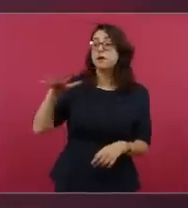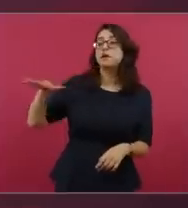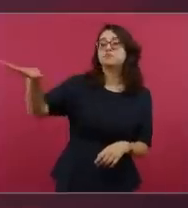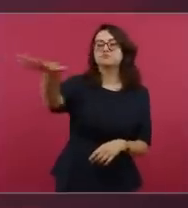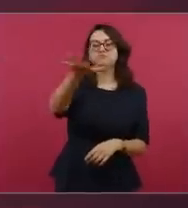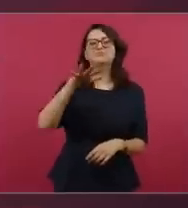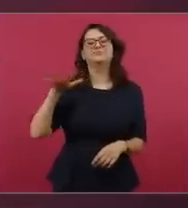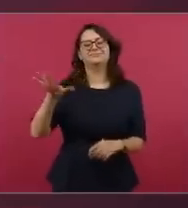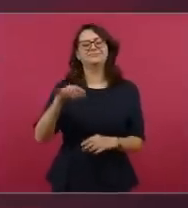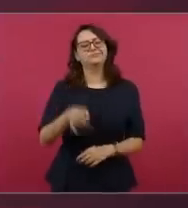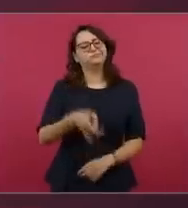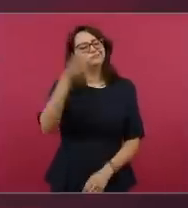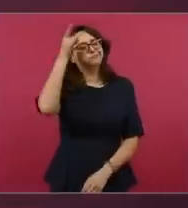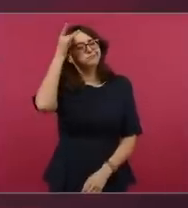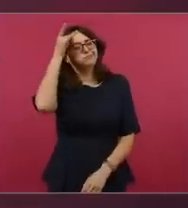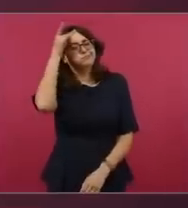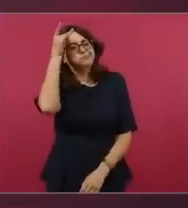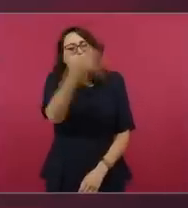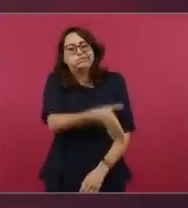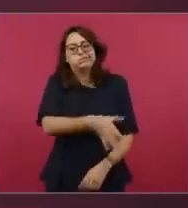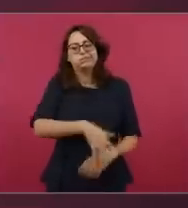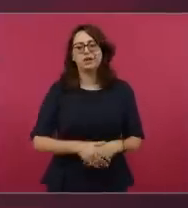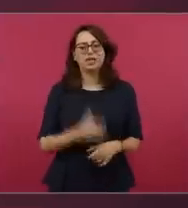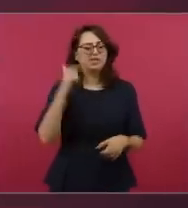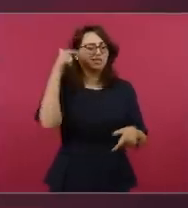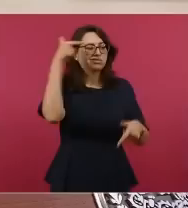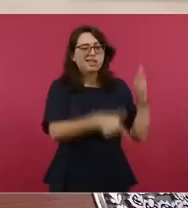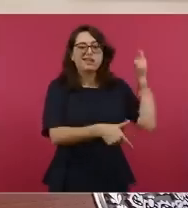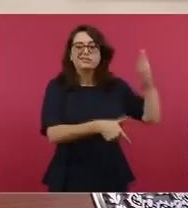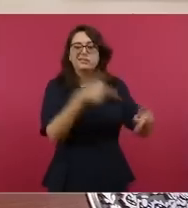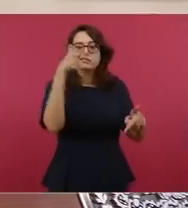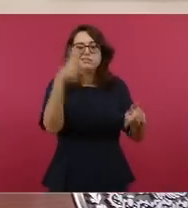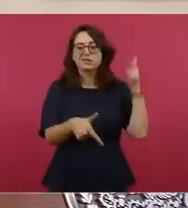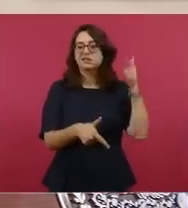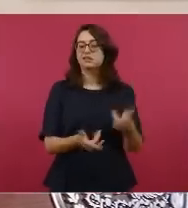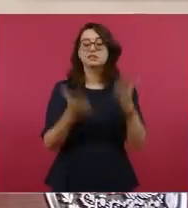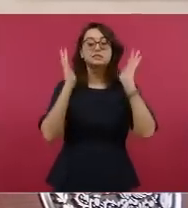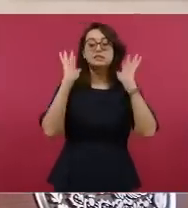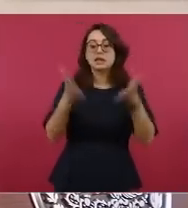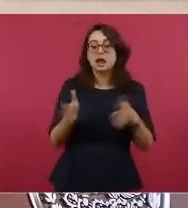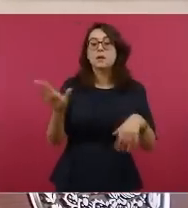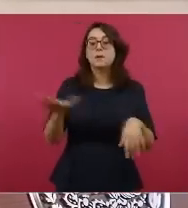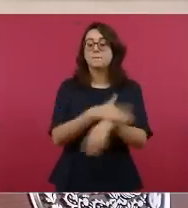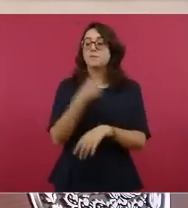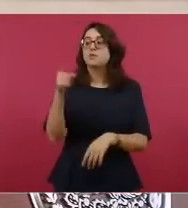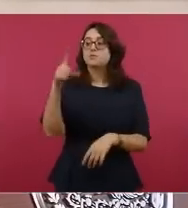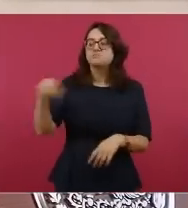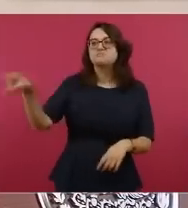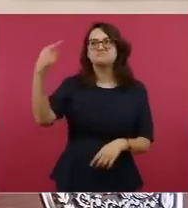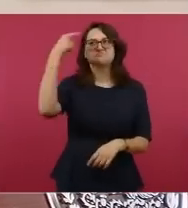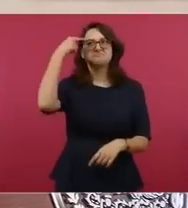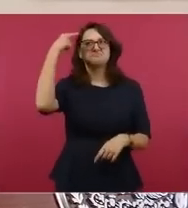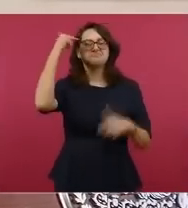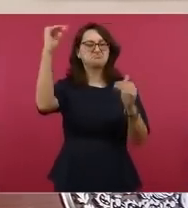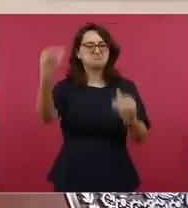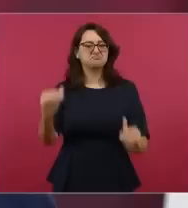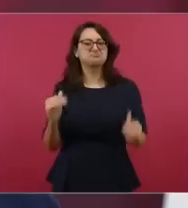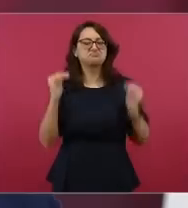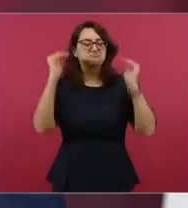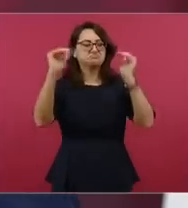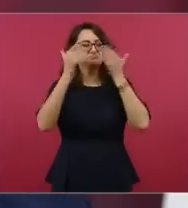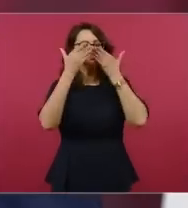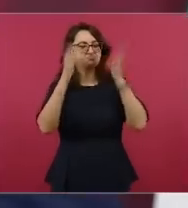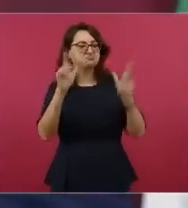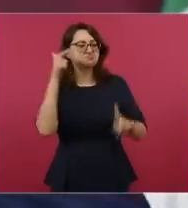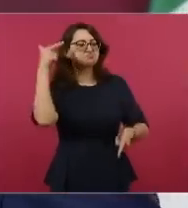porque hemos llevado a cabo desde hace muchos años lo que conocemos